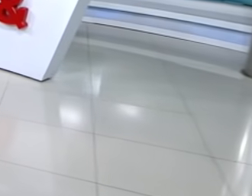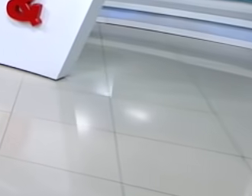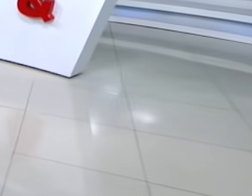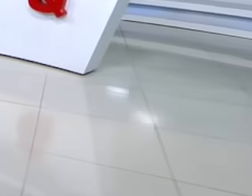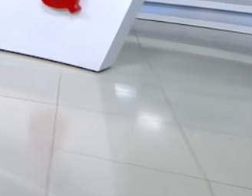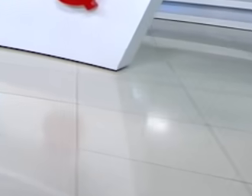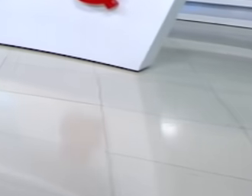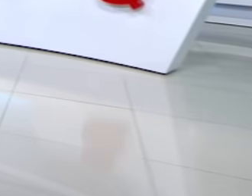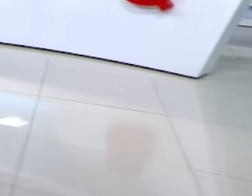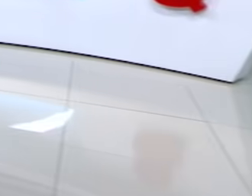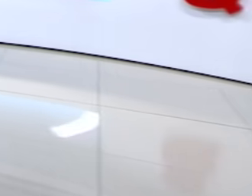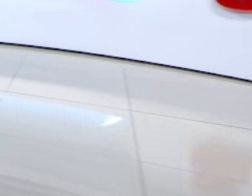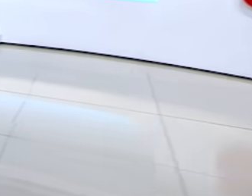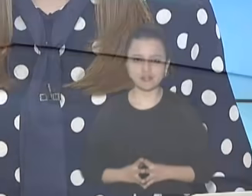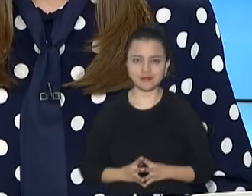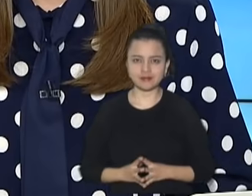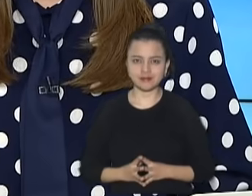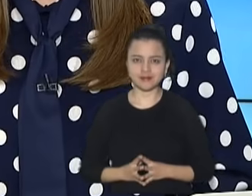Luisa Tobo.